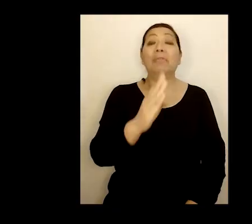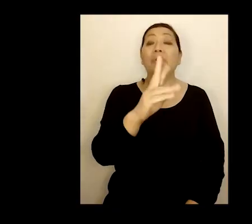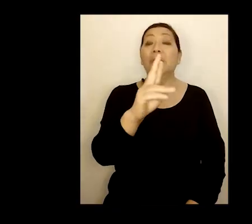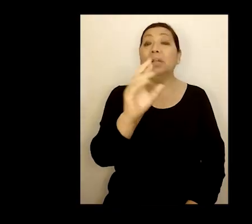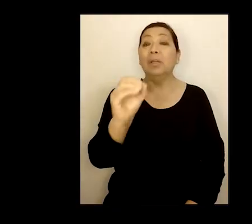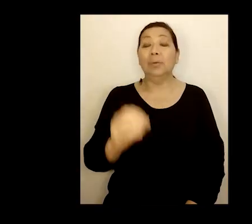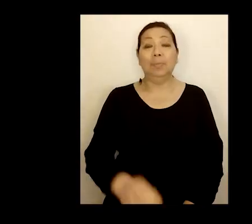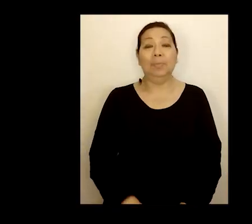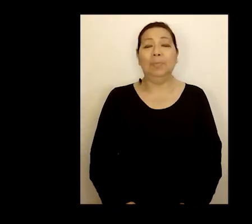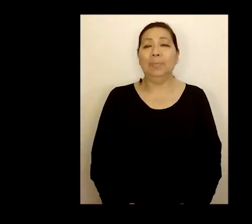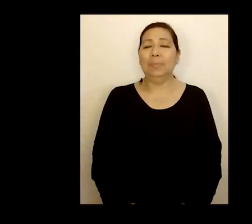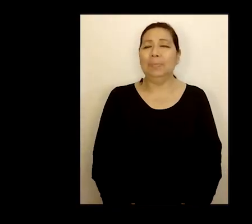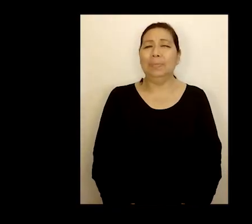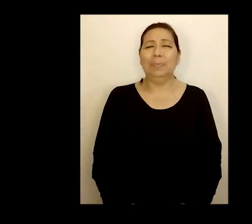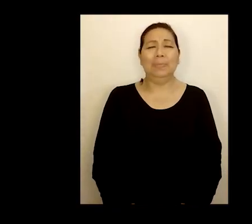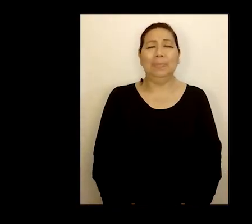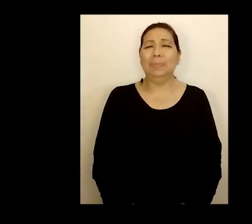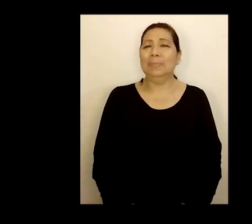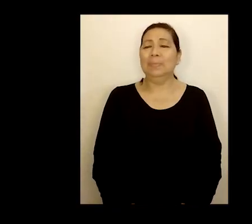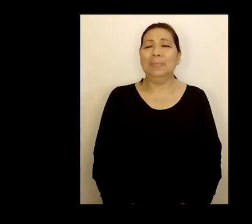Ferrero.